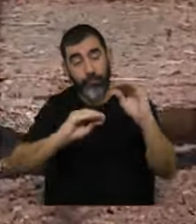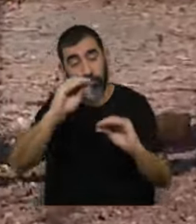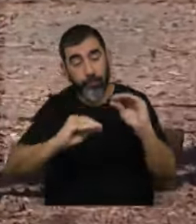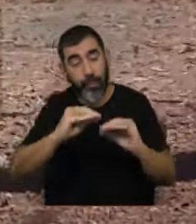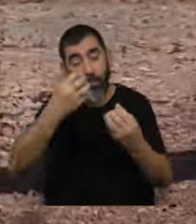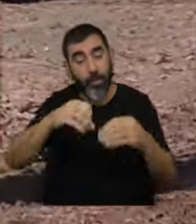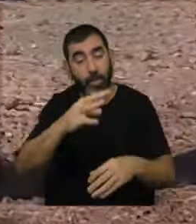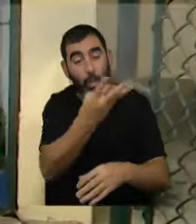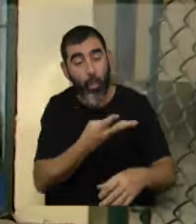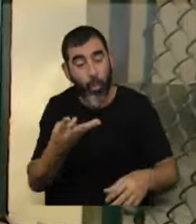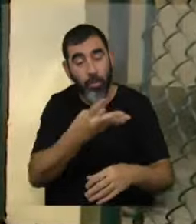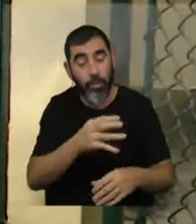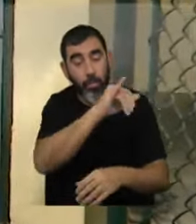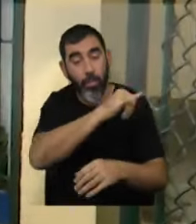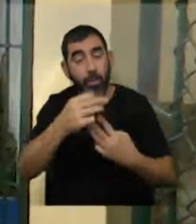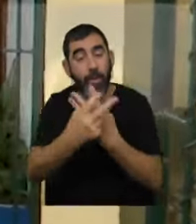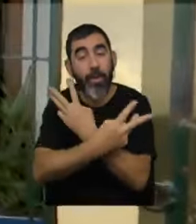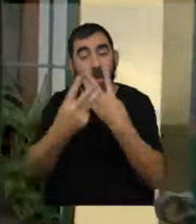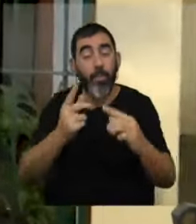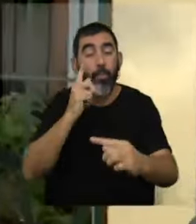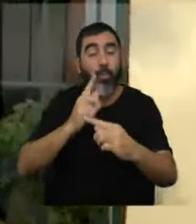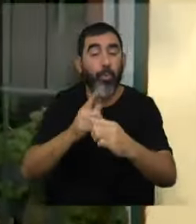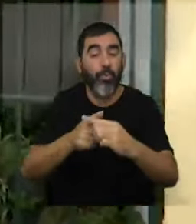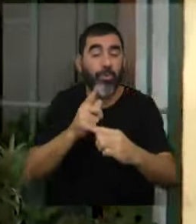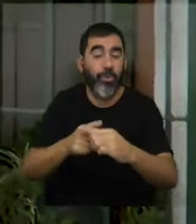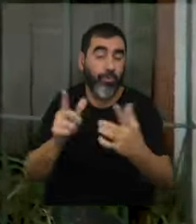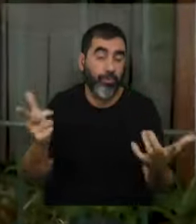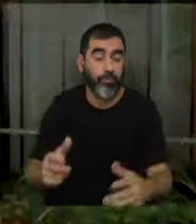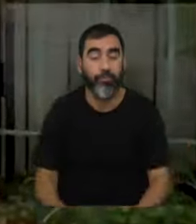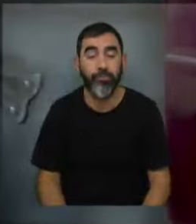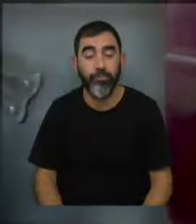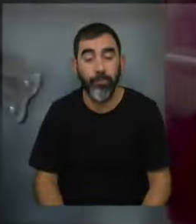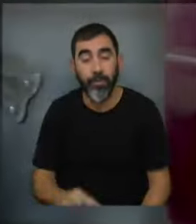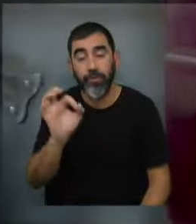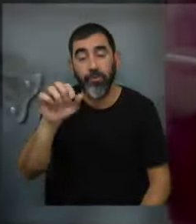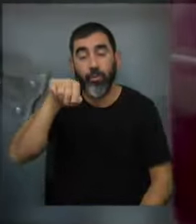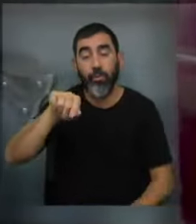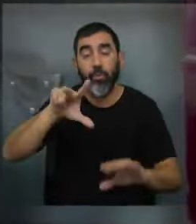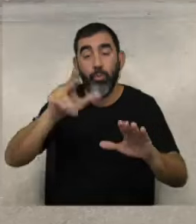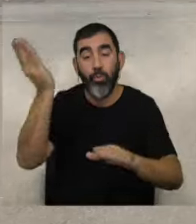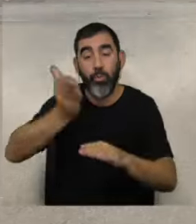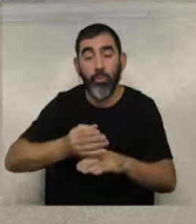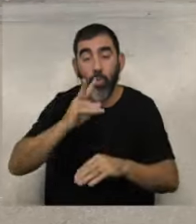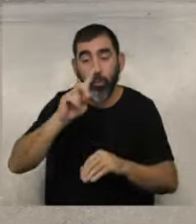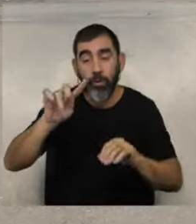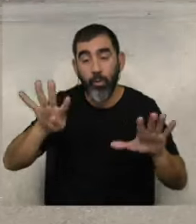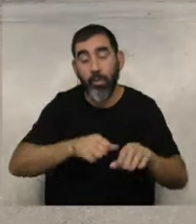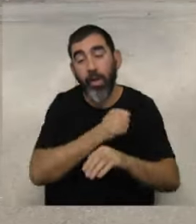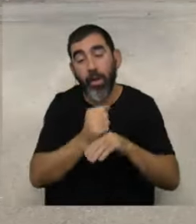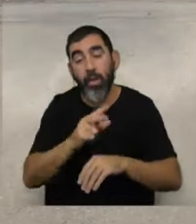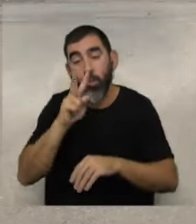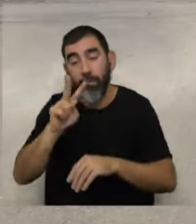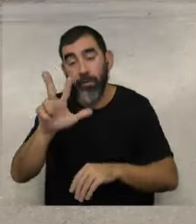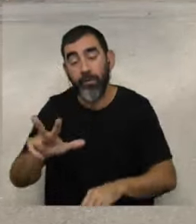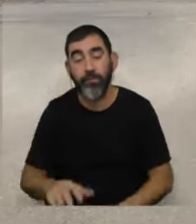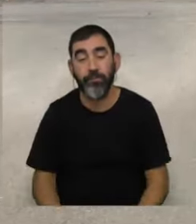cuatro restantes logrando que el promedio general del poder adquisitivo haya crecido 0,8 por de 2019 a